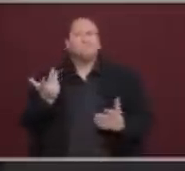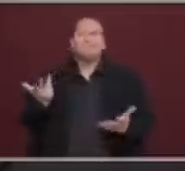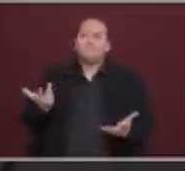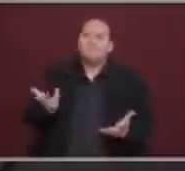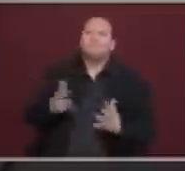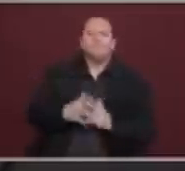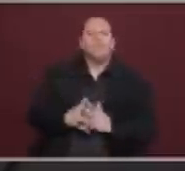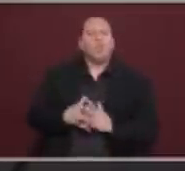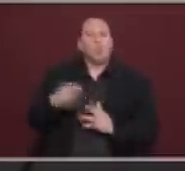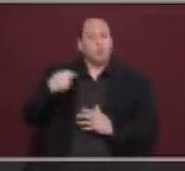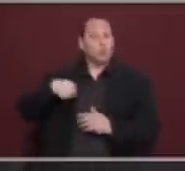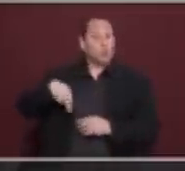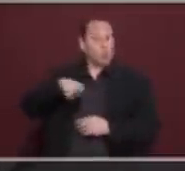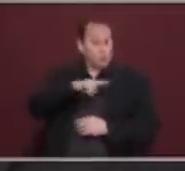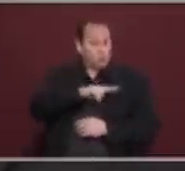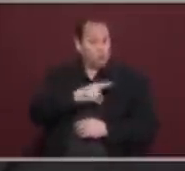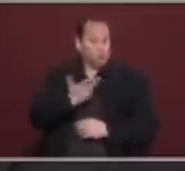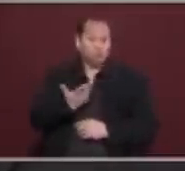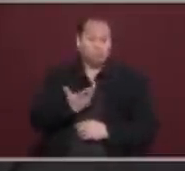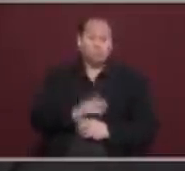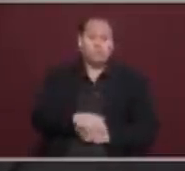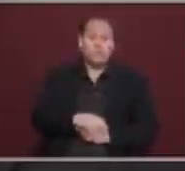nosotros también